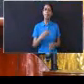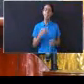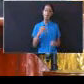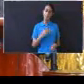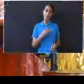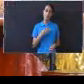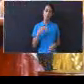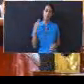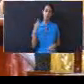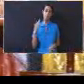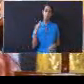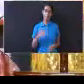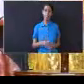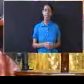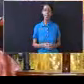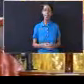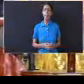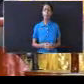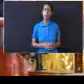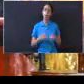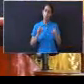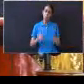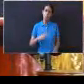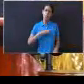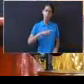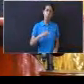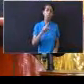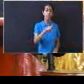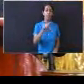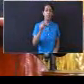puede ser que alguien acá haya tenido una niñez un poco difícil.